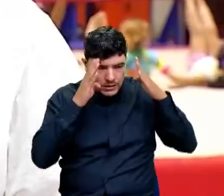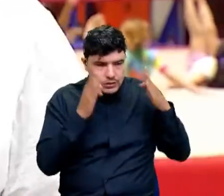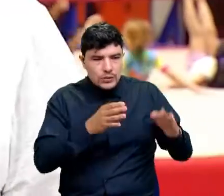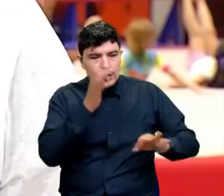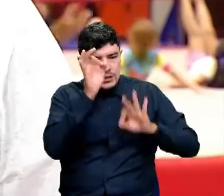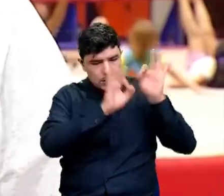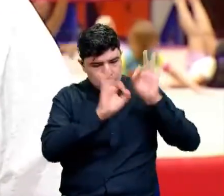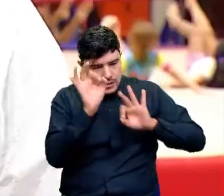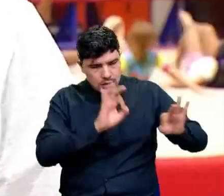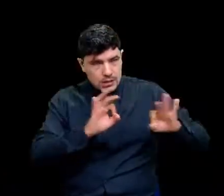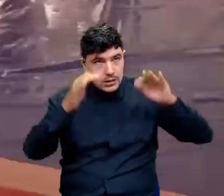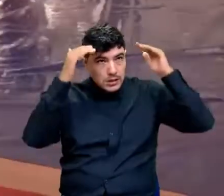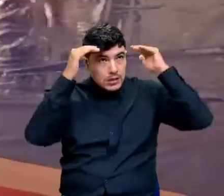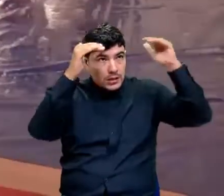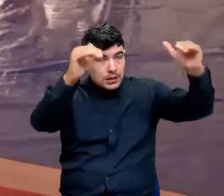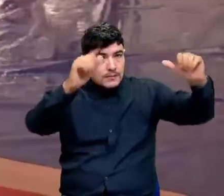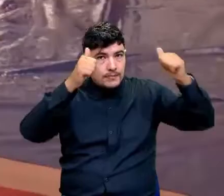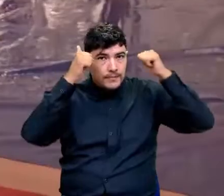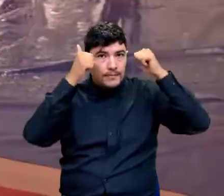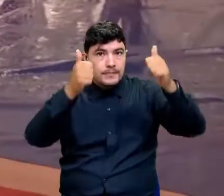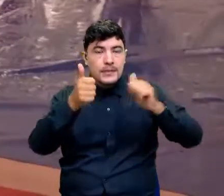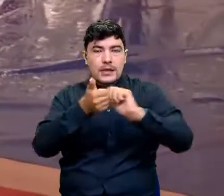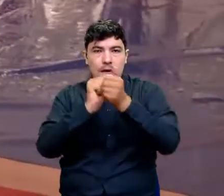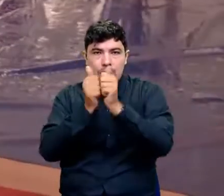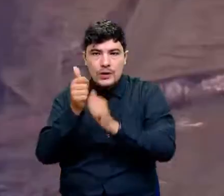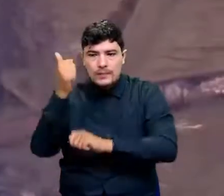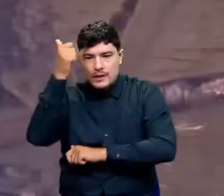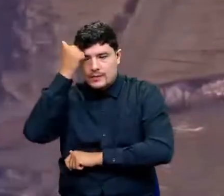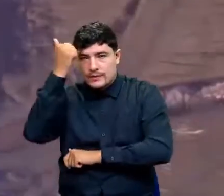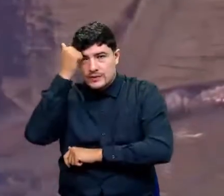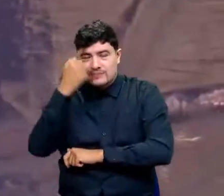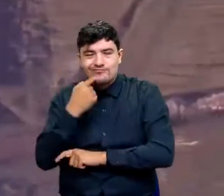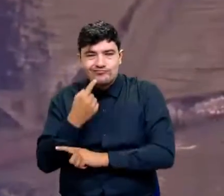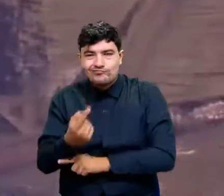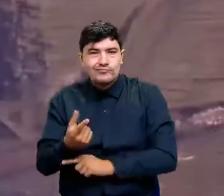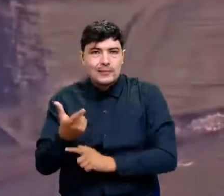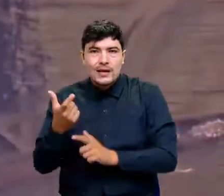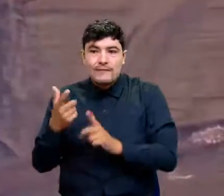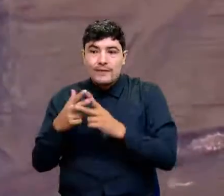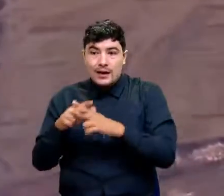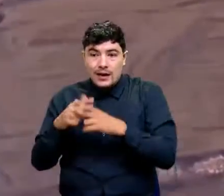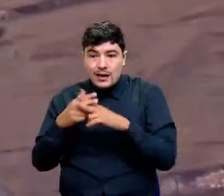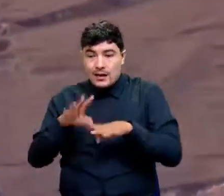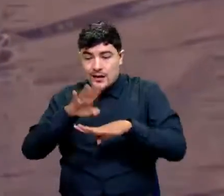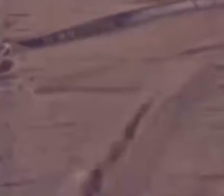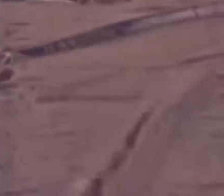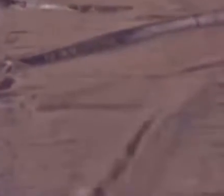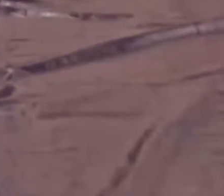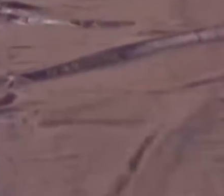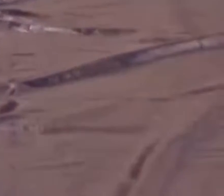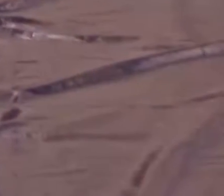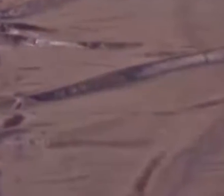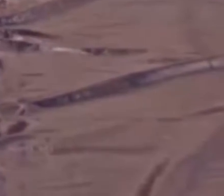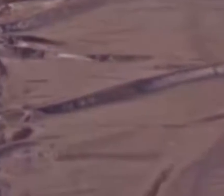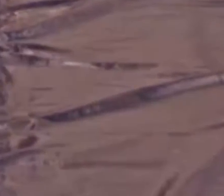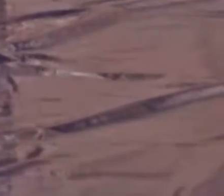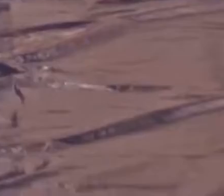las medallas de que estamos acostumbrados. Deportistas y entrenadores coinciden que la falta de mantenimiento a las canaletas aumenta el ingreso de agua